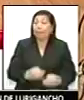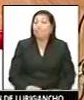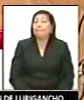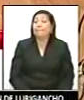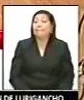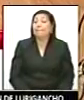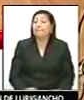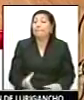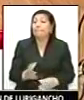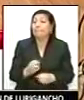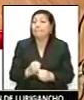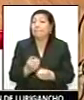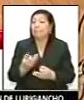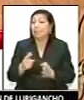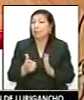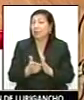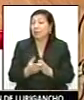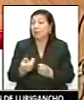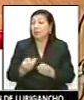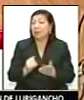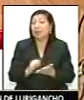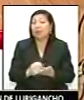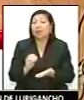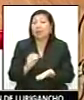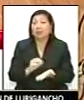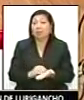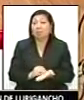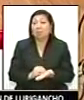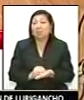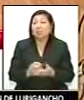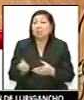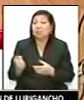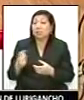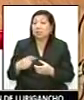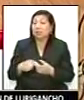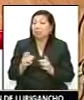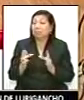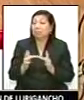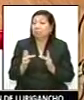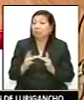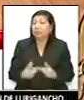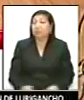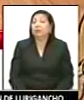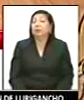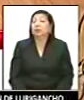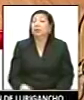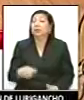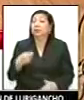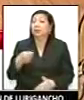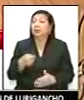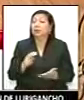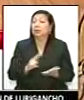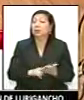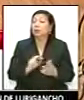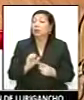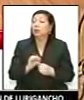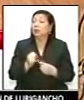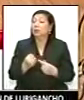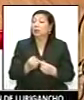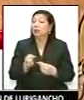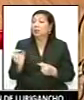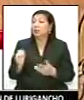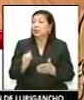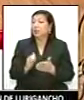que sustenta las leyes de presupuesto y que además colisiona la intangibilidad de los fondos de la Seguridad Social, sin